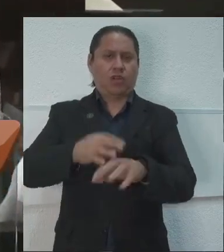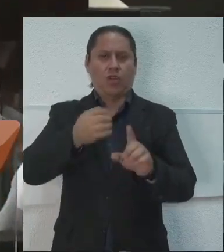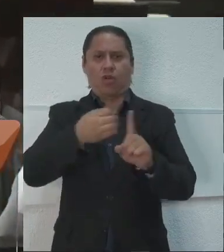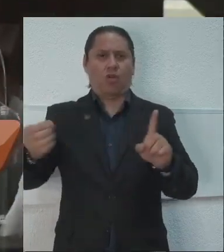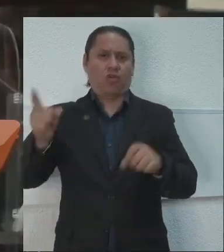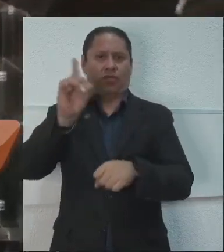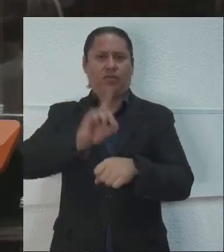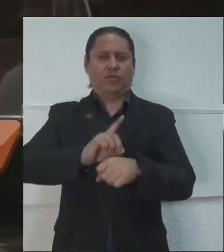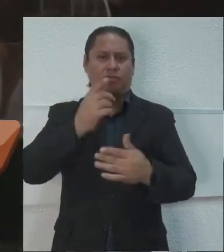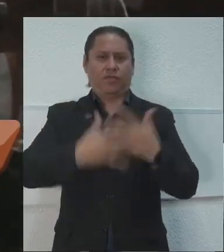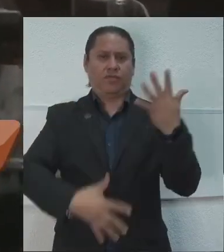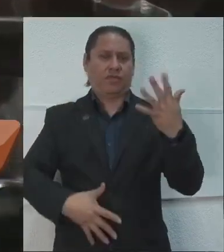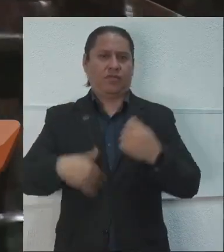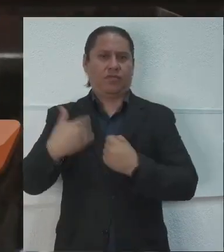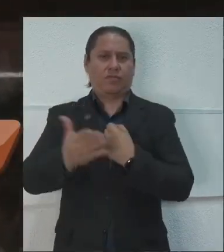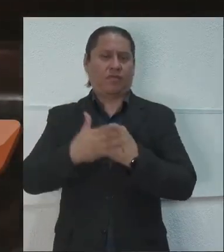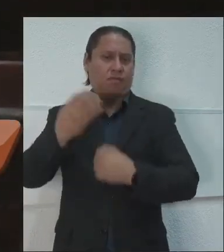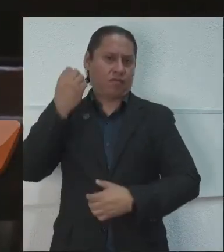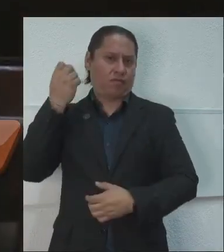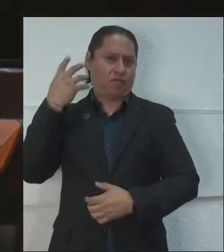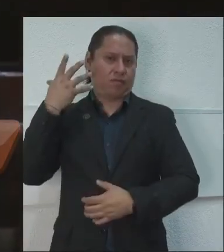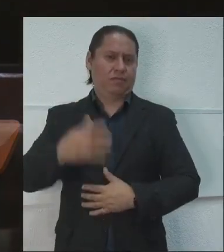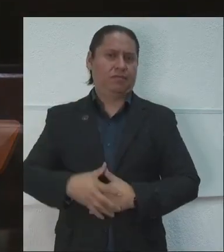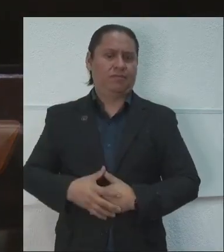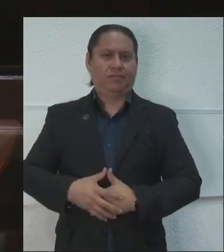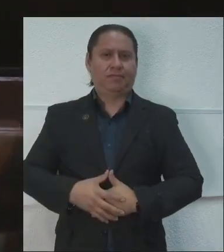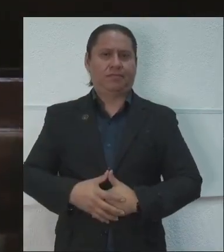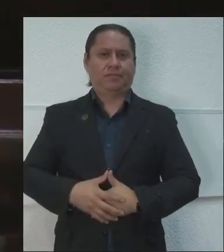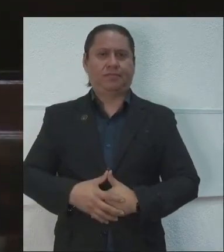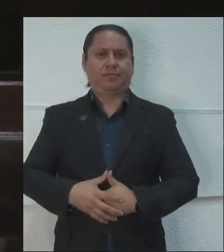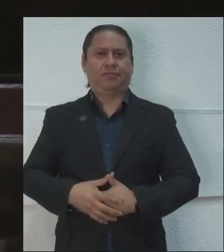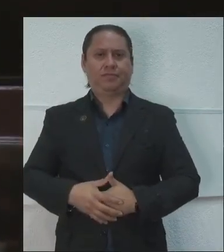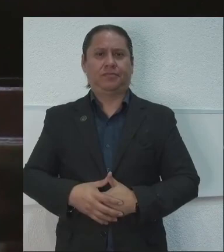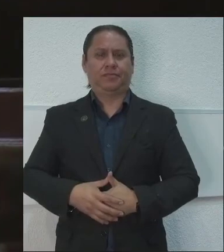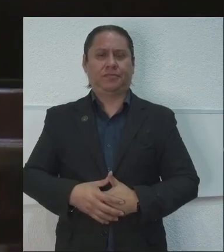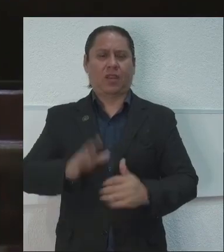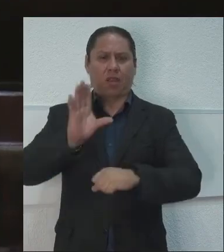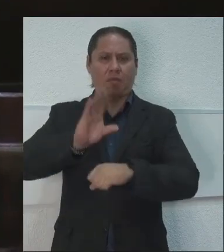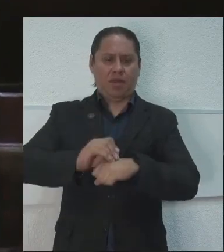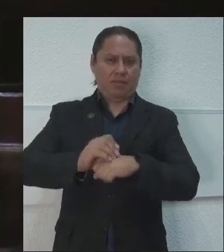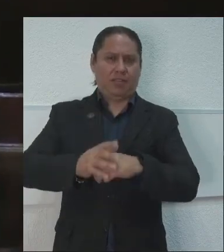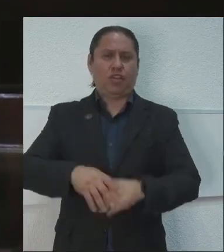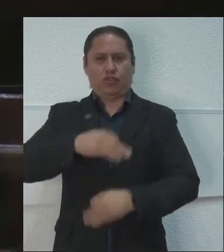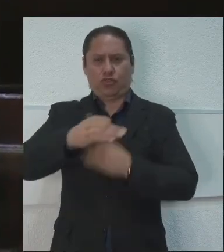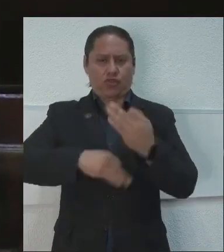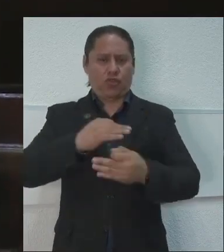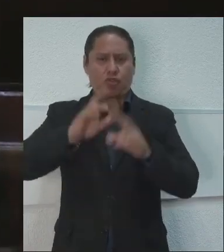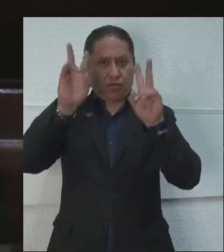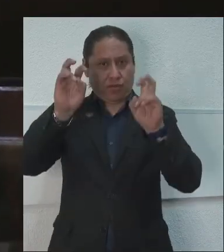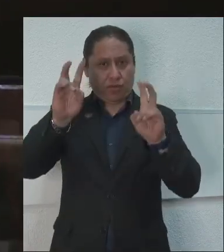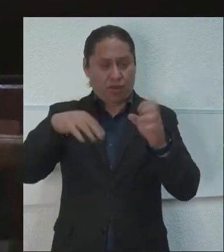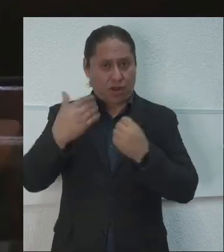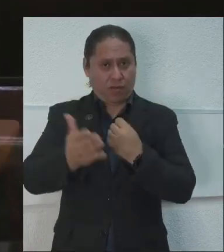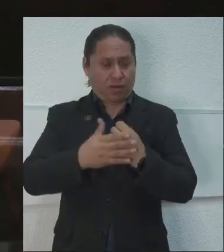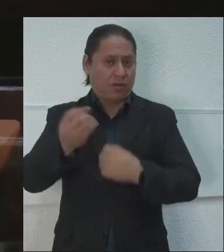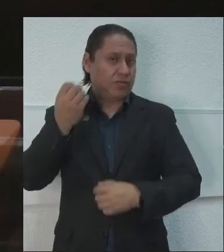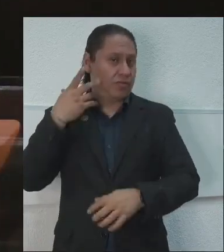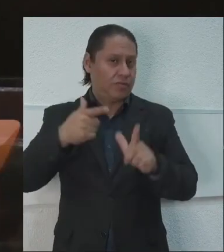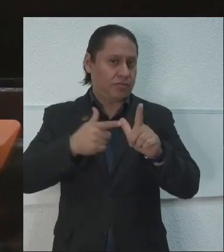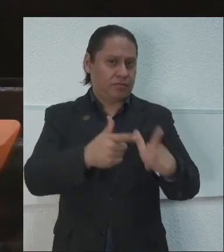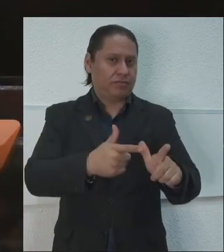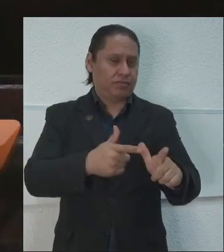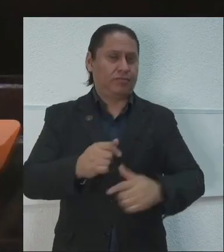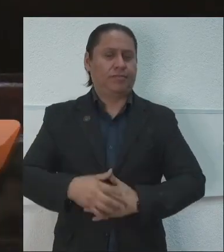del día de la próxima sesión. Con su permiso, diputada presidenta, los asuntos que se tratarán en la próxima sesión son los siguientes.